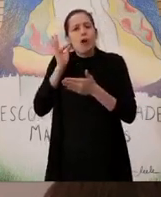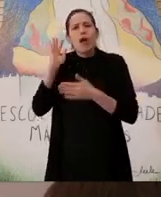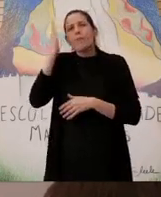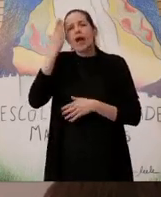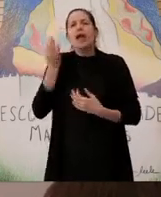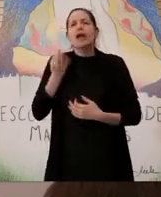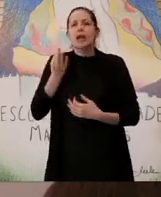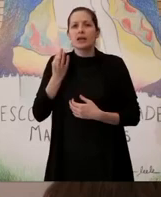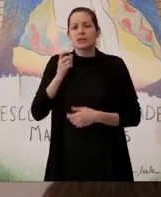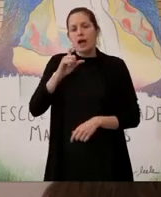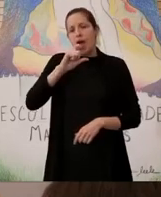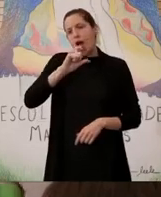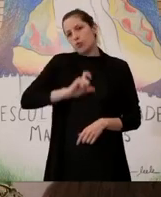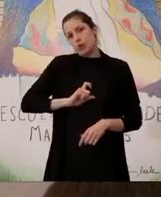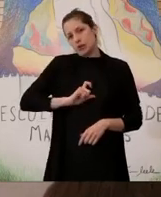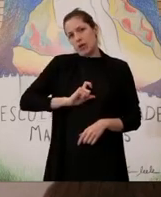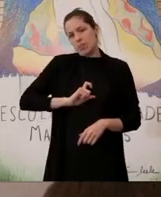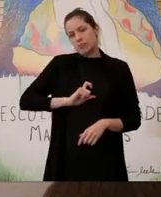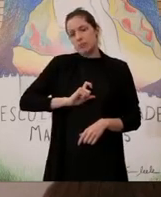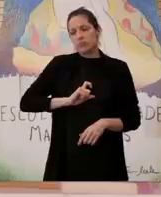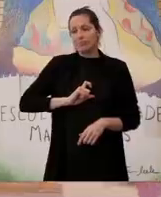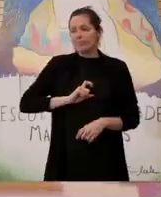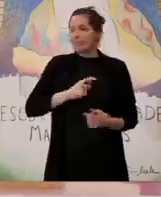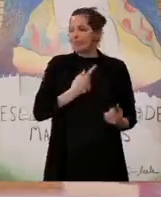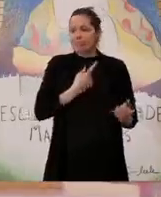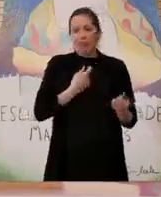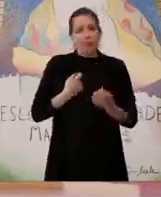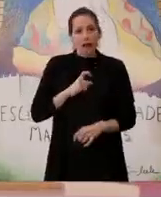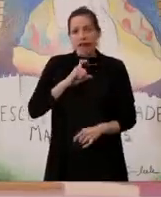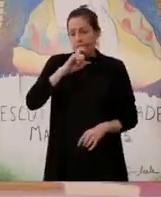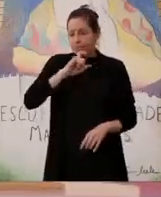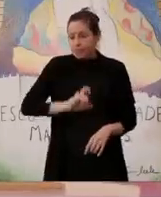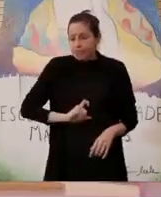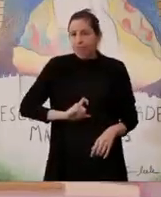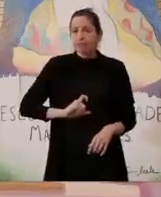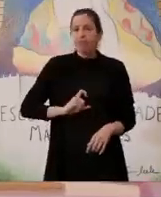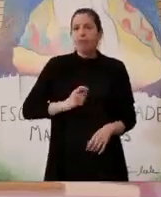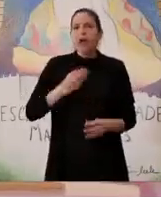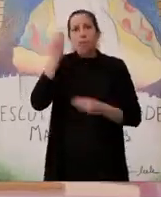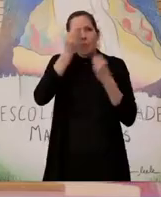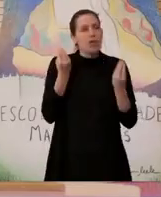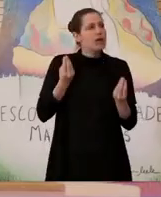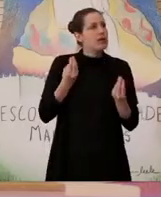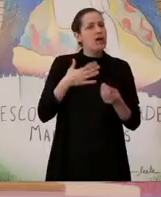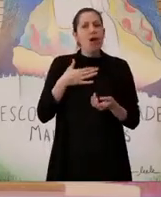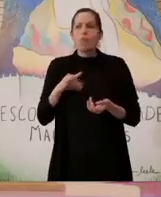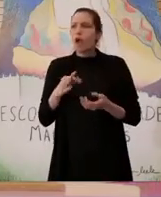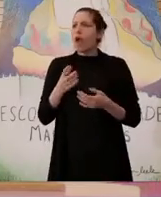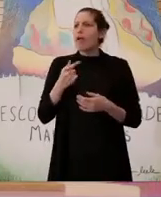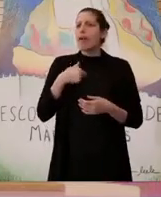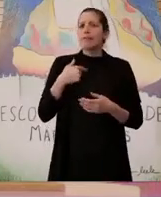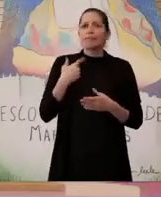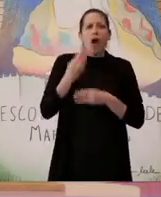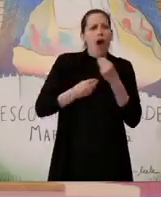tenemos al final siempre tenemos eso Bueno y qué dirán y a lo mejor no lo hago bien y